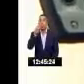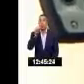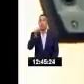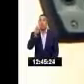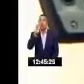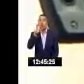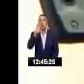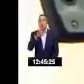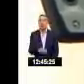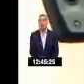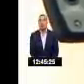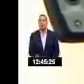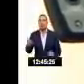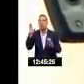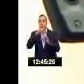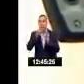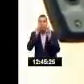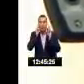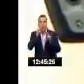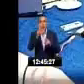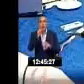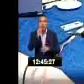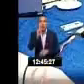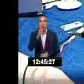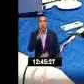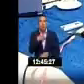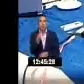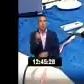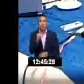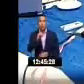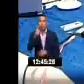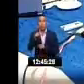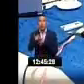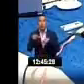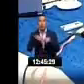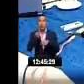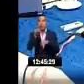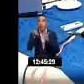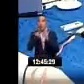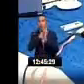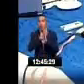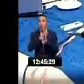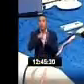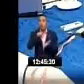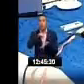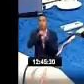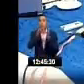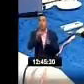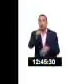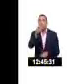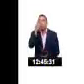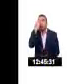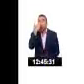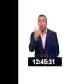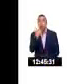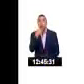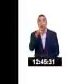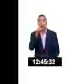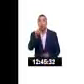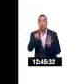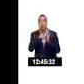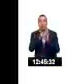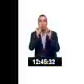www.cne.gov.es, que busca identificar la presencia de dinero ilícito. El ciudadano que tenga conocimiento de un acto ilegal